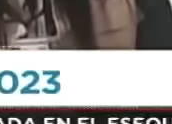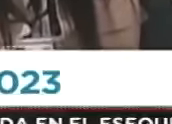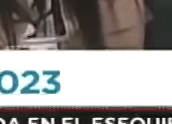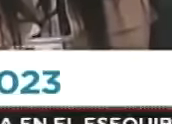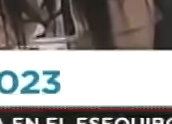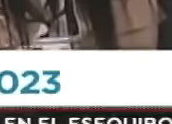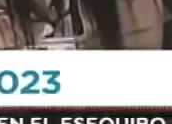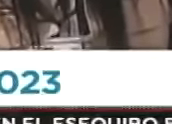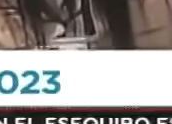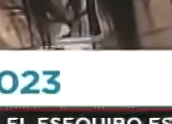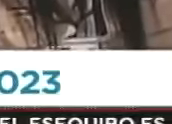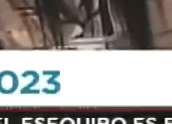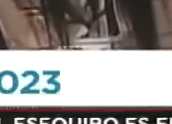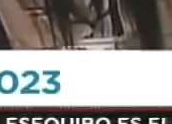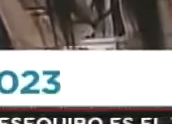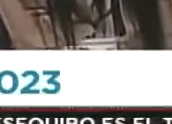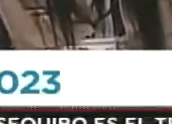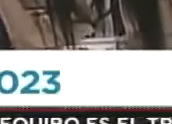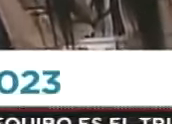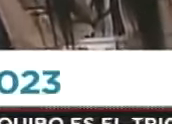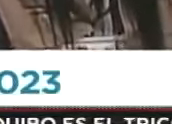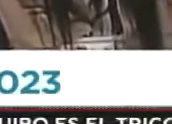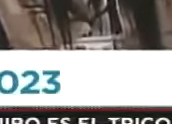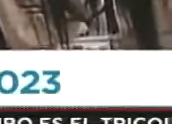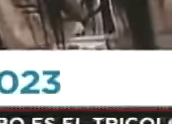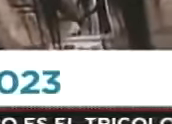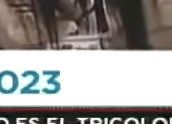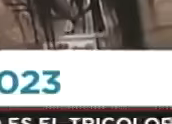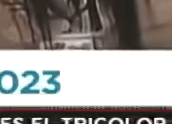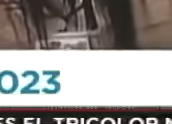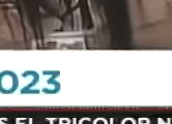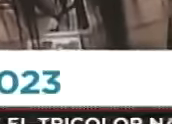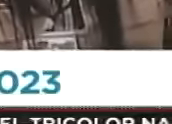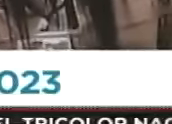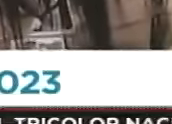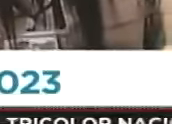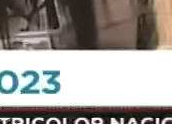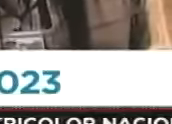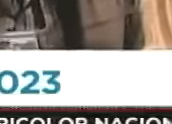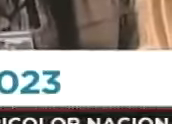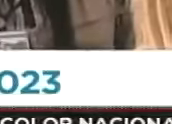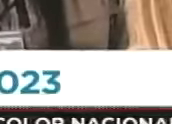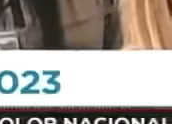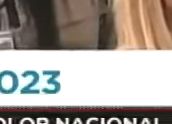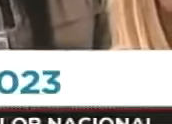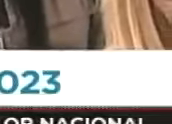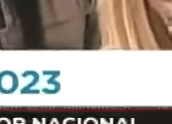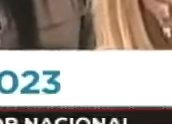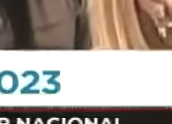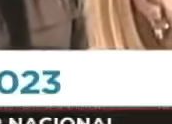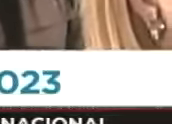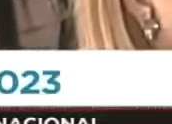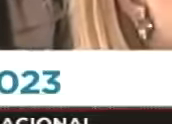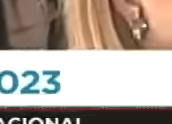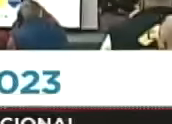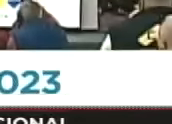Vamos a escuchar de inmediato las declaraciones del presidente del Consejo Nacional Electoral, Elvis